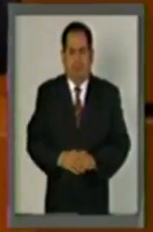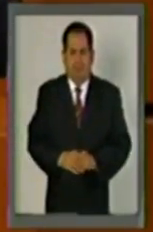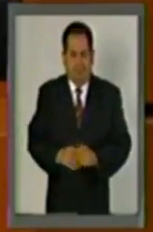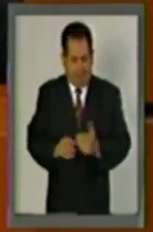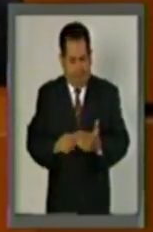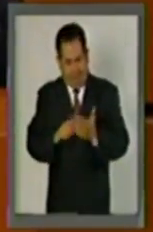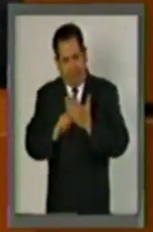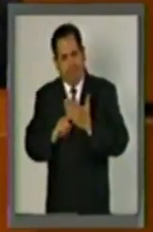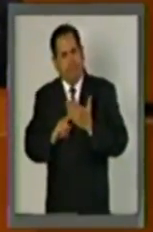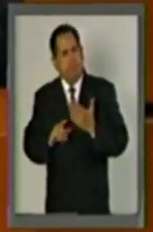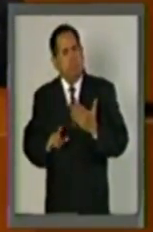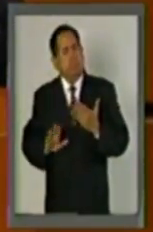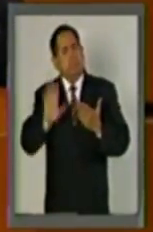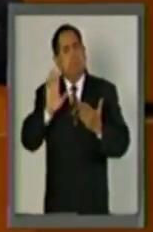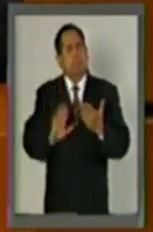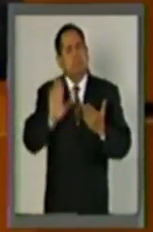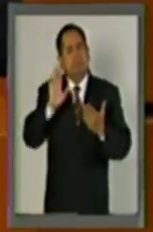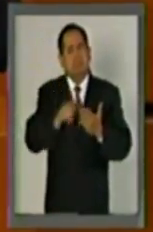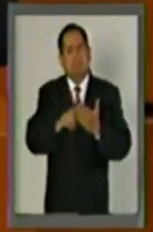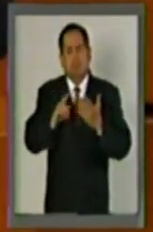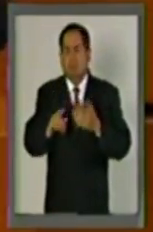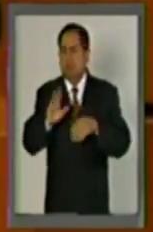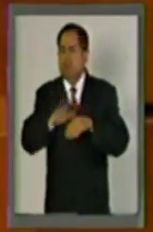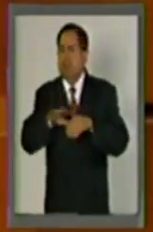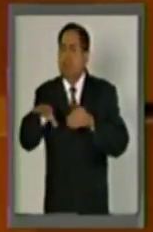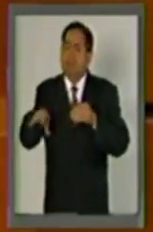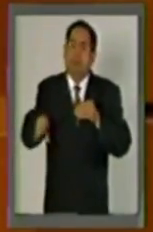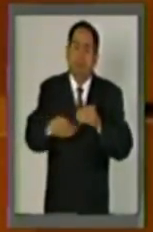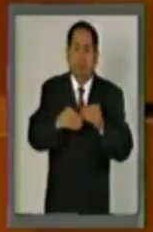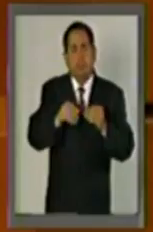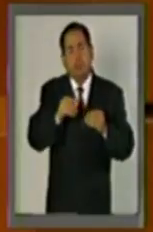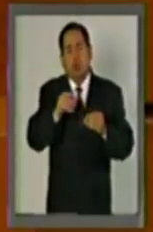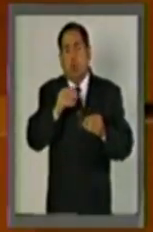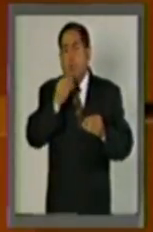un tratamiento de adicionalmente.